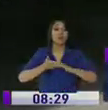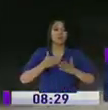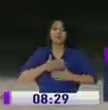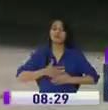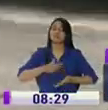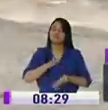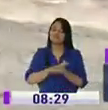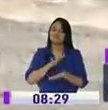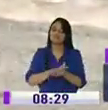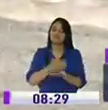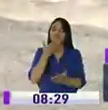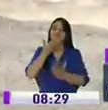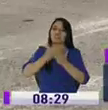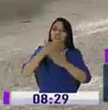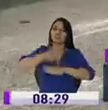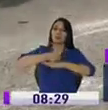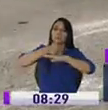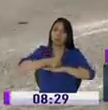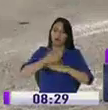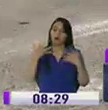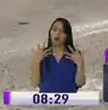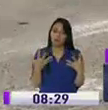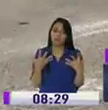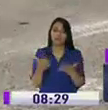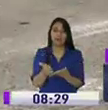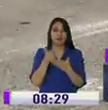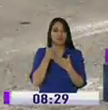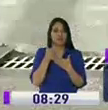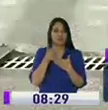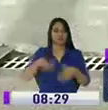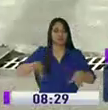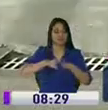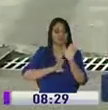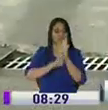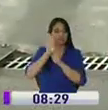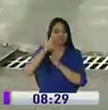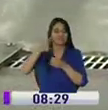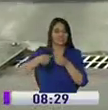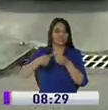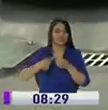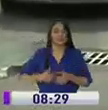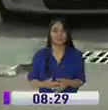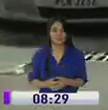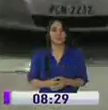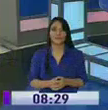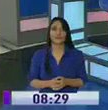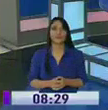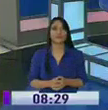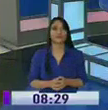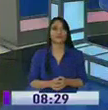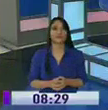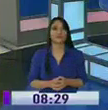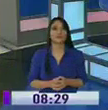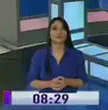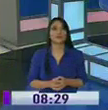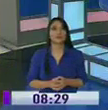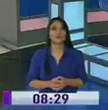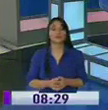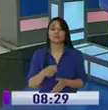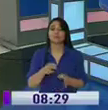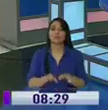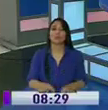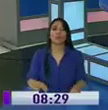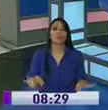agradecida con estas obras que ayudan al desarrollo de la ciudad, informó Alison Corral. Eso era importantísimo hacerlo. Una